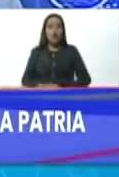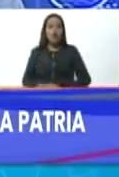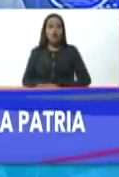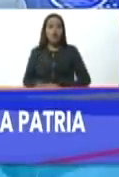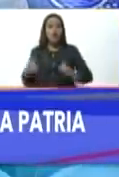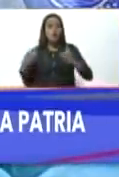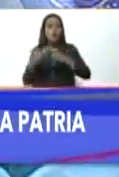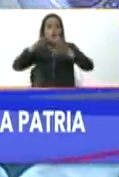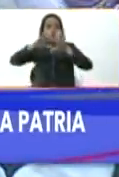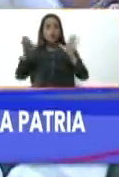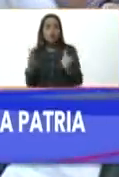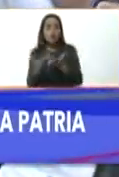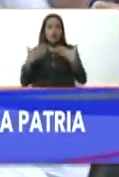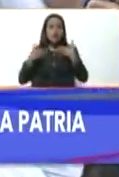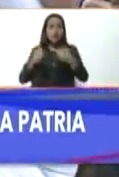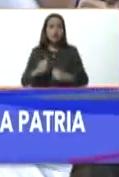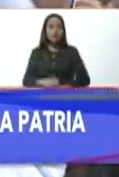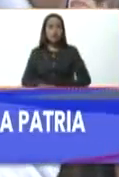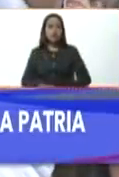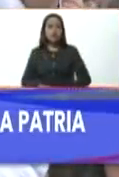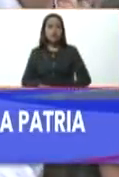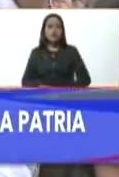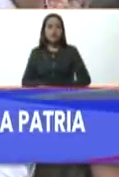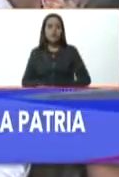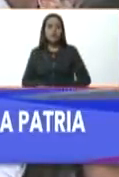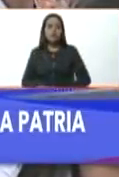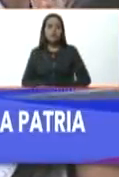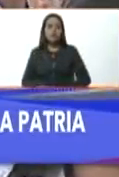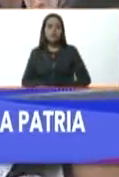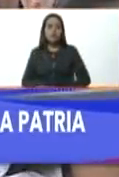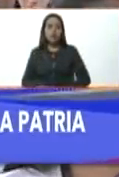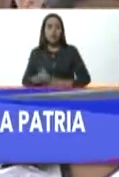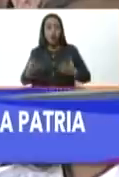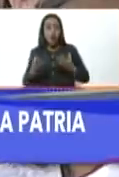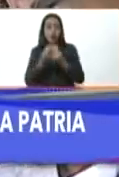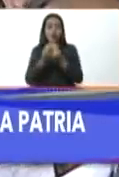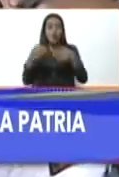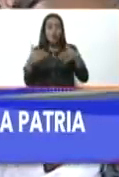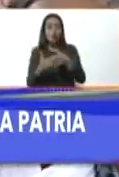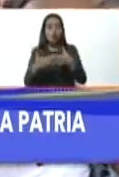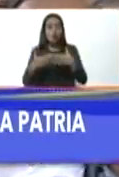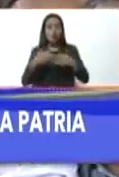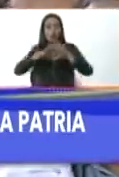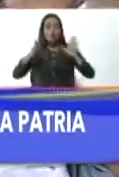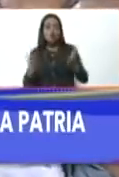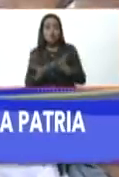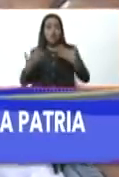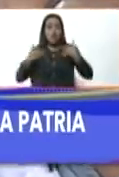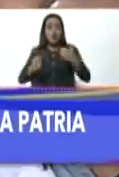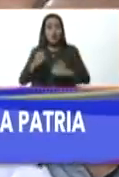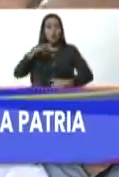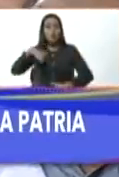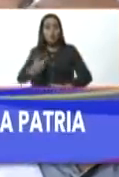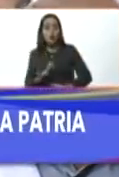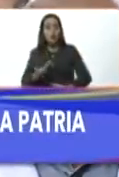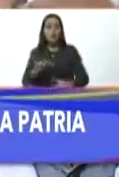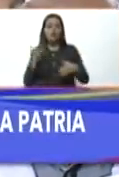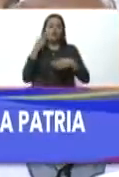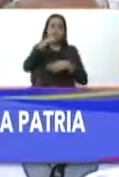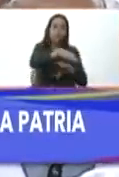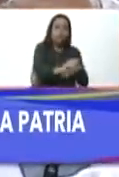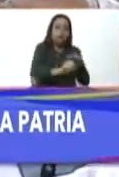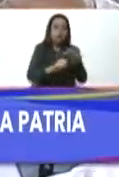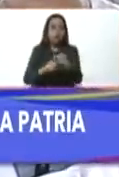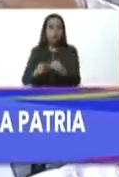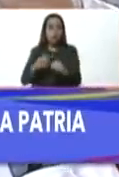Salud. Y a través de la Organización Mundial de la Salud es que hemos podido acceder, rompiendo los bloqueos